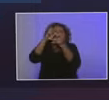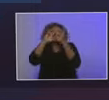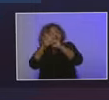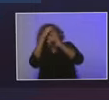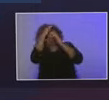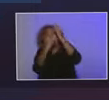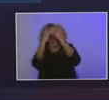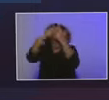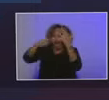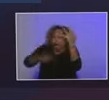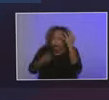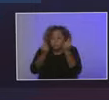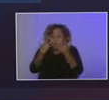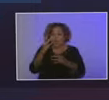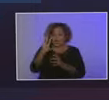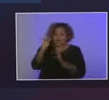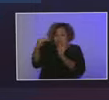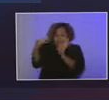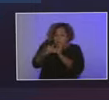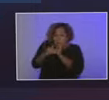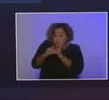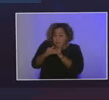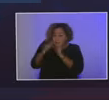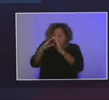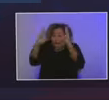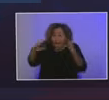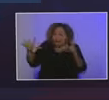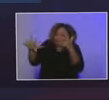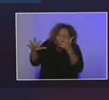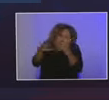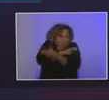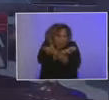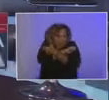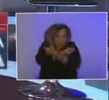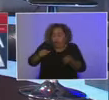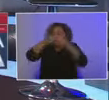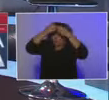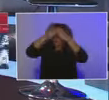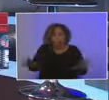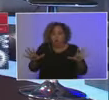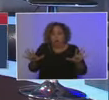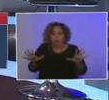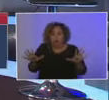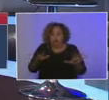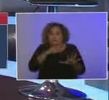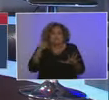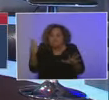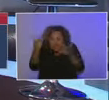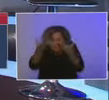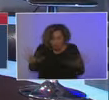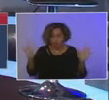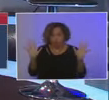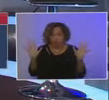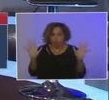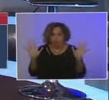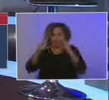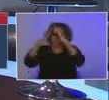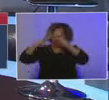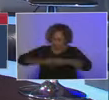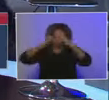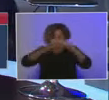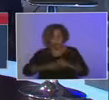María. Y de esas, 70.000 hogares fueron destruidos totalmente en Puerto Rico. O sea, el impacto fue súper